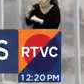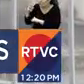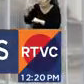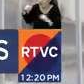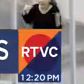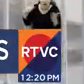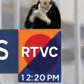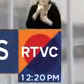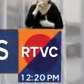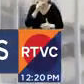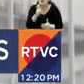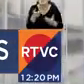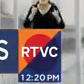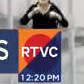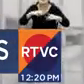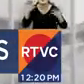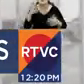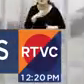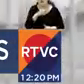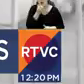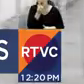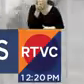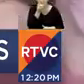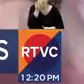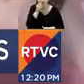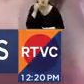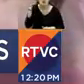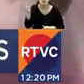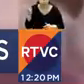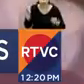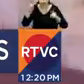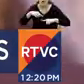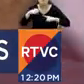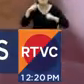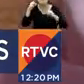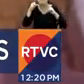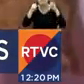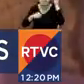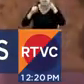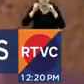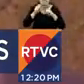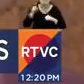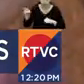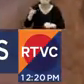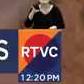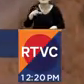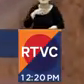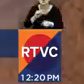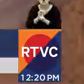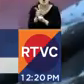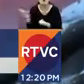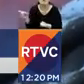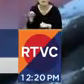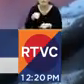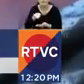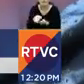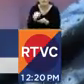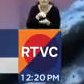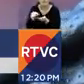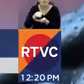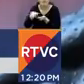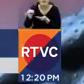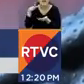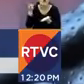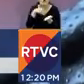en Hong Kong, la decisión de sacrificar 2.000 hámsters tras detectar casos positivos de coronavirus en algunos importados de